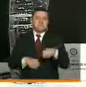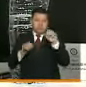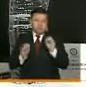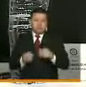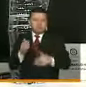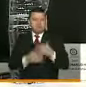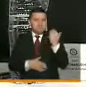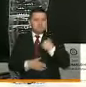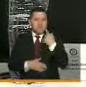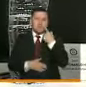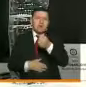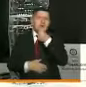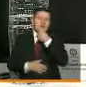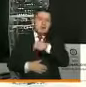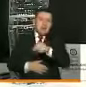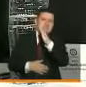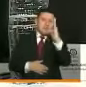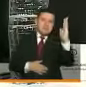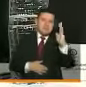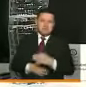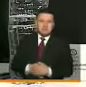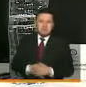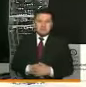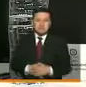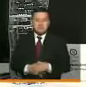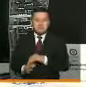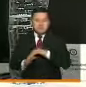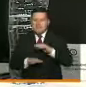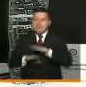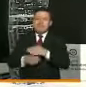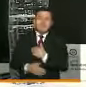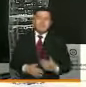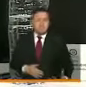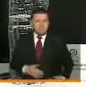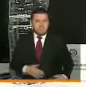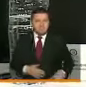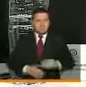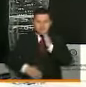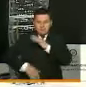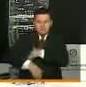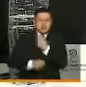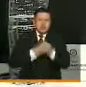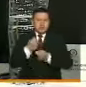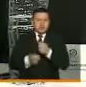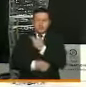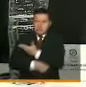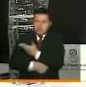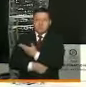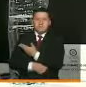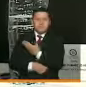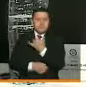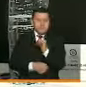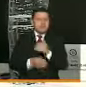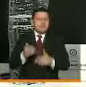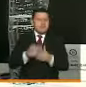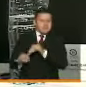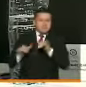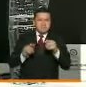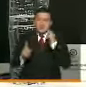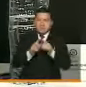darle esta noticia a los barranquilleros al mismo tiempo presidente con el ministerio de comercio y con usted estamos también